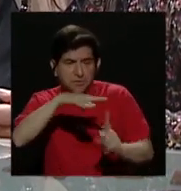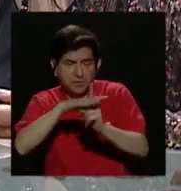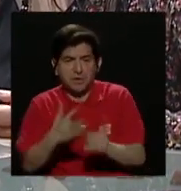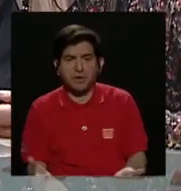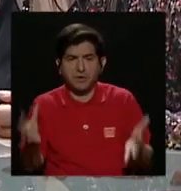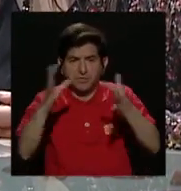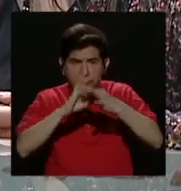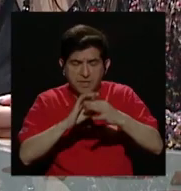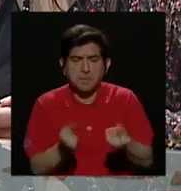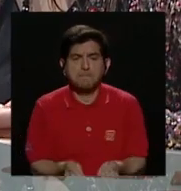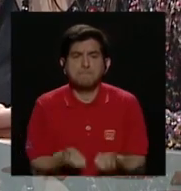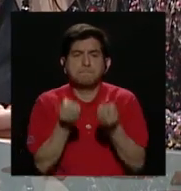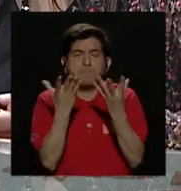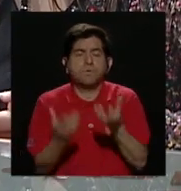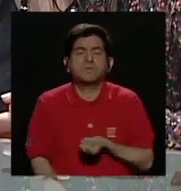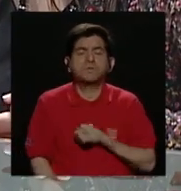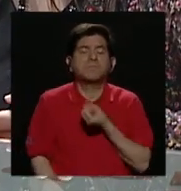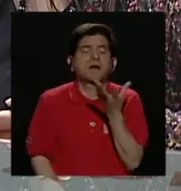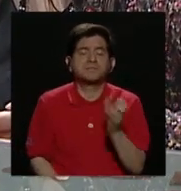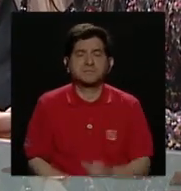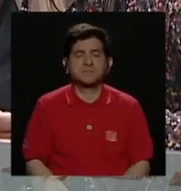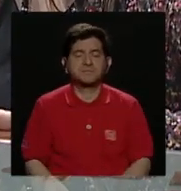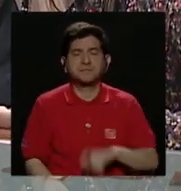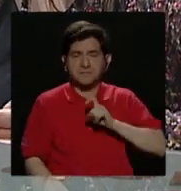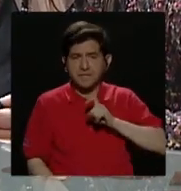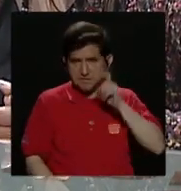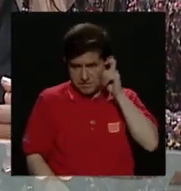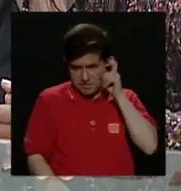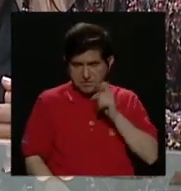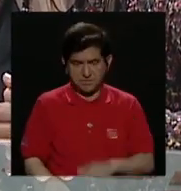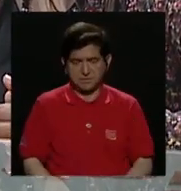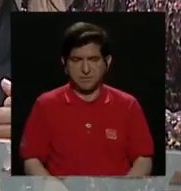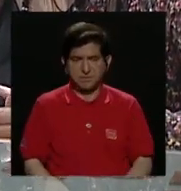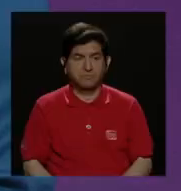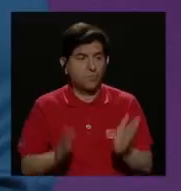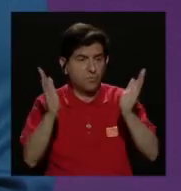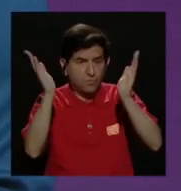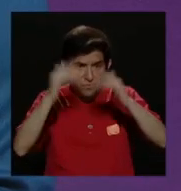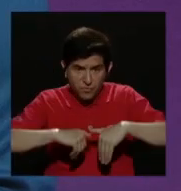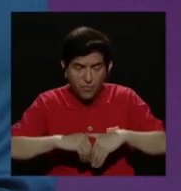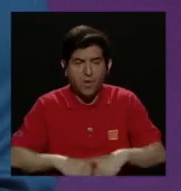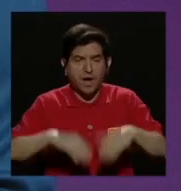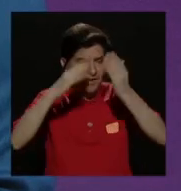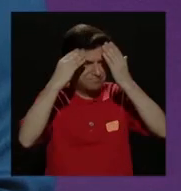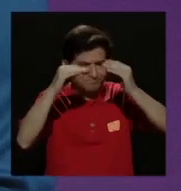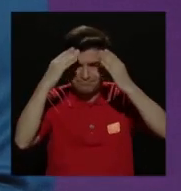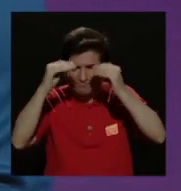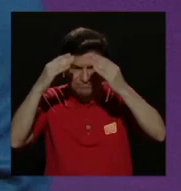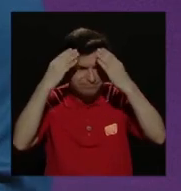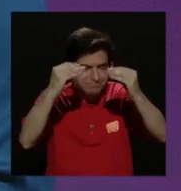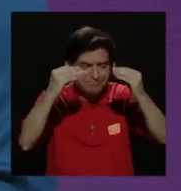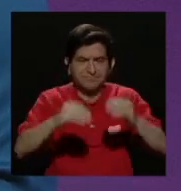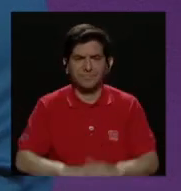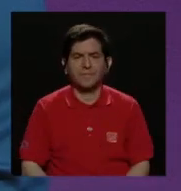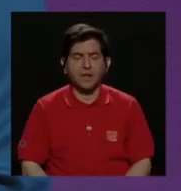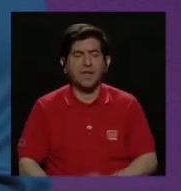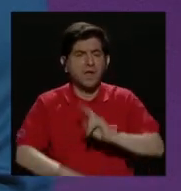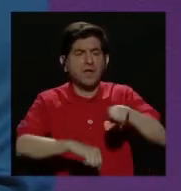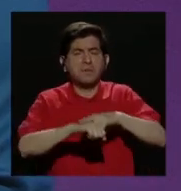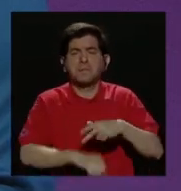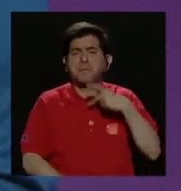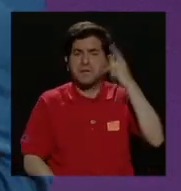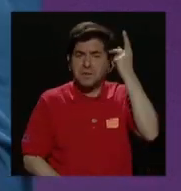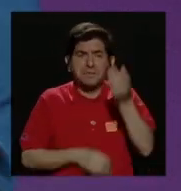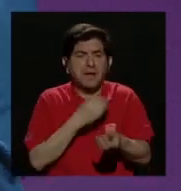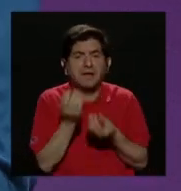cuanto a las múltiples manifestaciones de la sexualidad. No hay, digamos, información al respecto. Entonces, generalmente los padres lo que